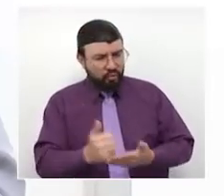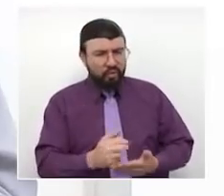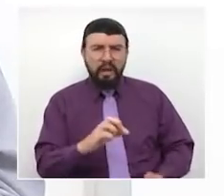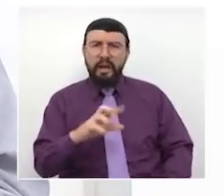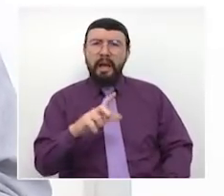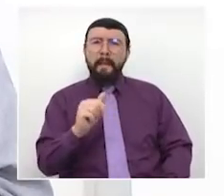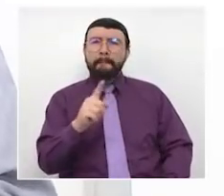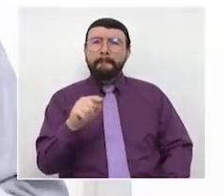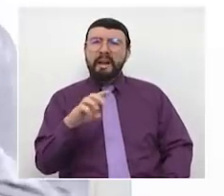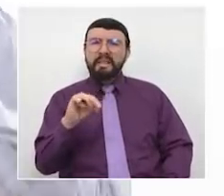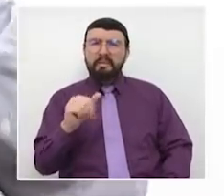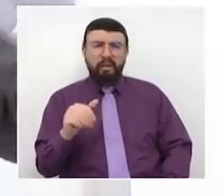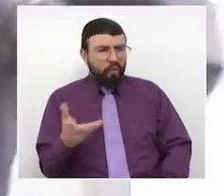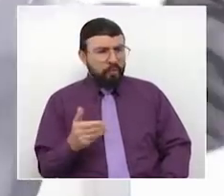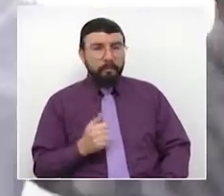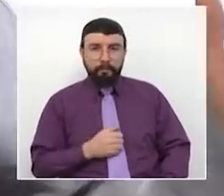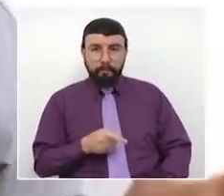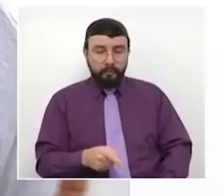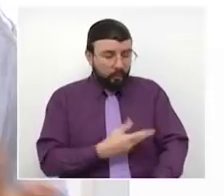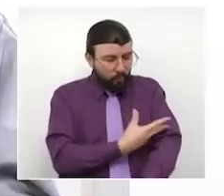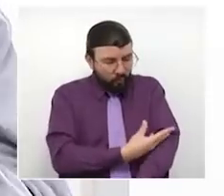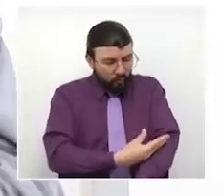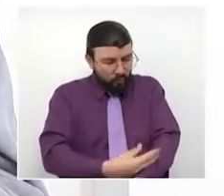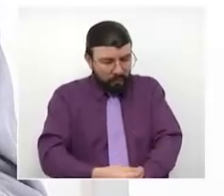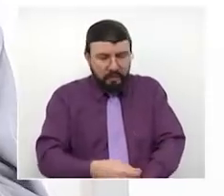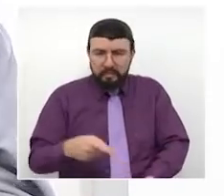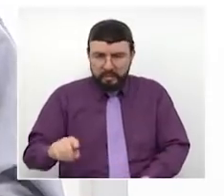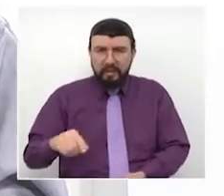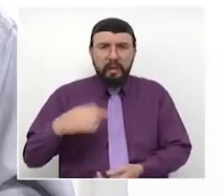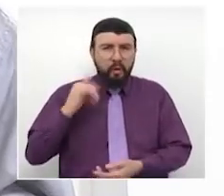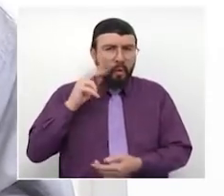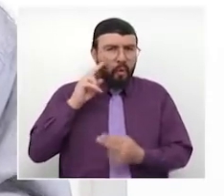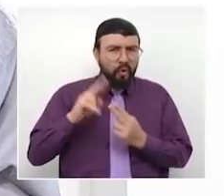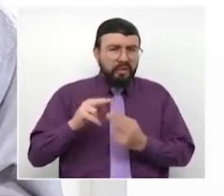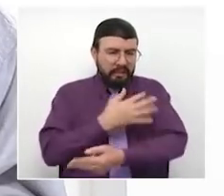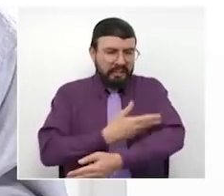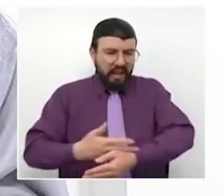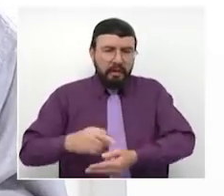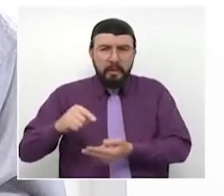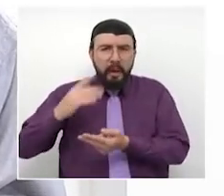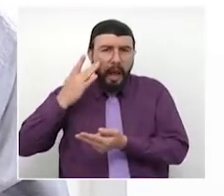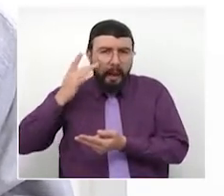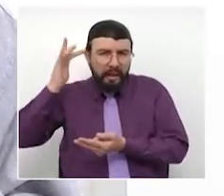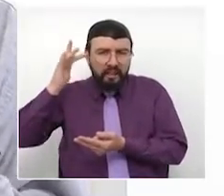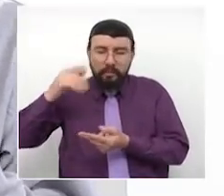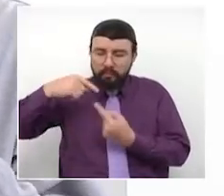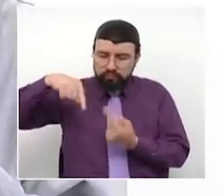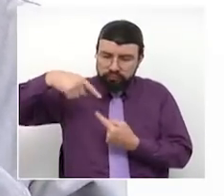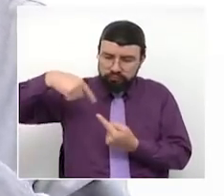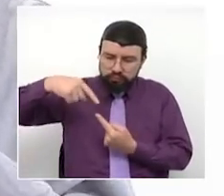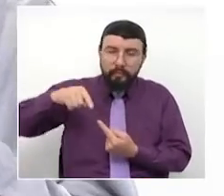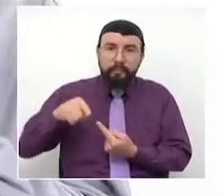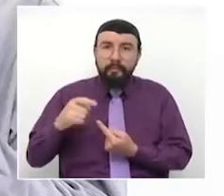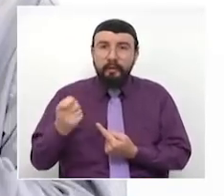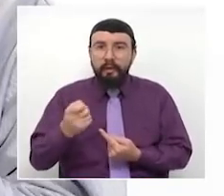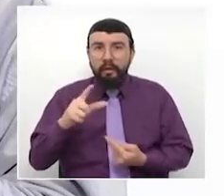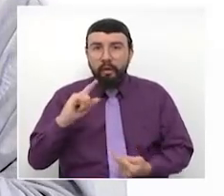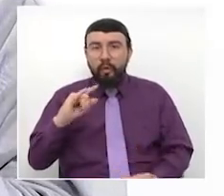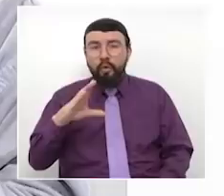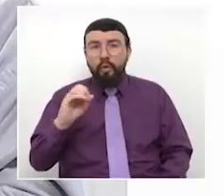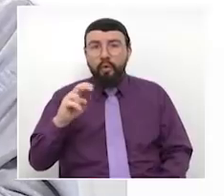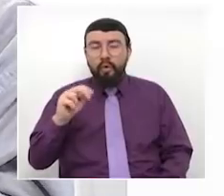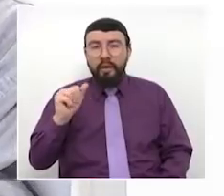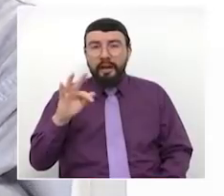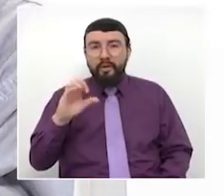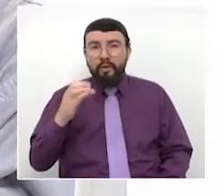vez obtenido el plasma, hace muchos años se conoce qué es el plasma. Entonces, lo trabajan con una ampollita que se llama gluconato de calcio. ¿Qué hace el